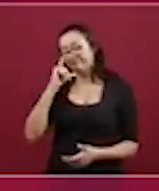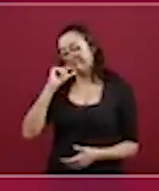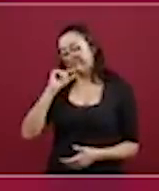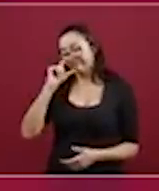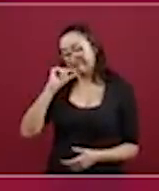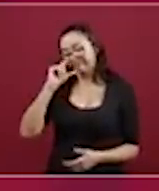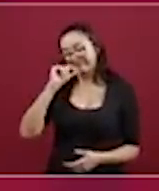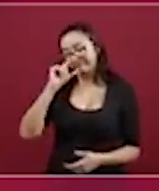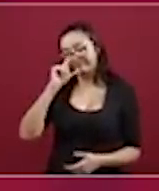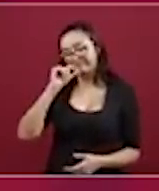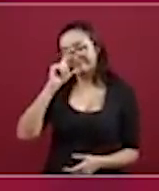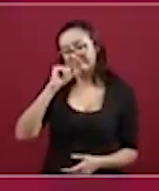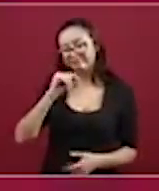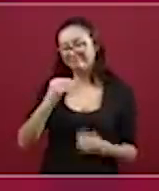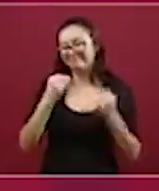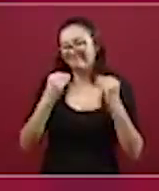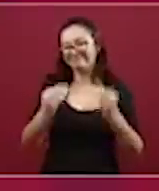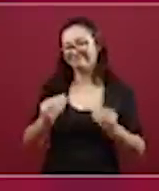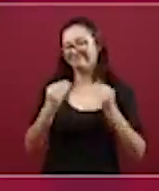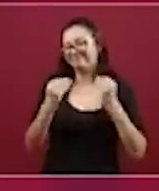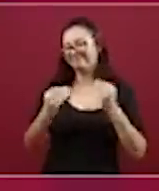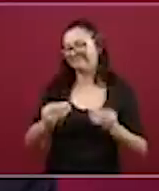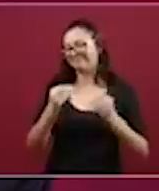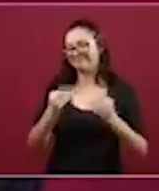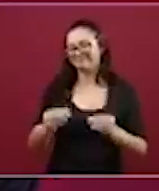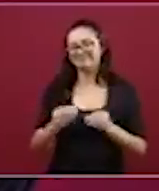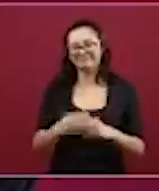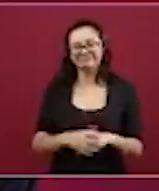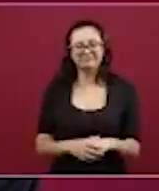irregularidades. Muchos trabajadores